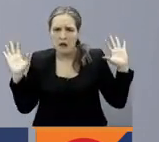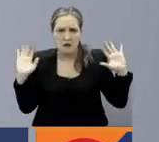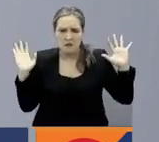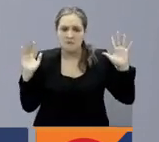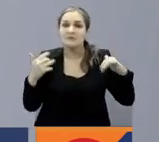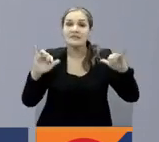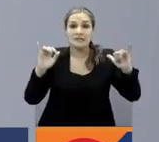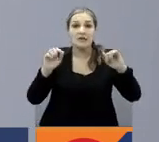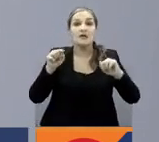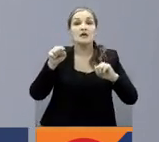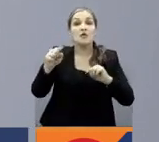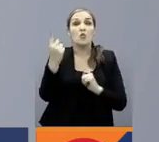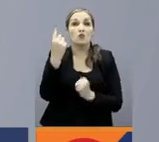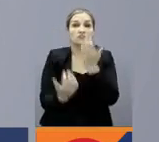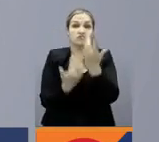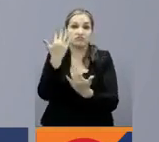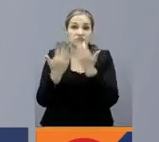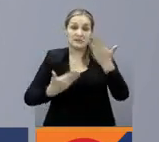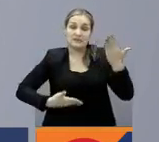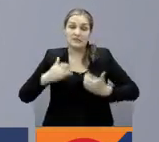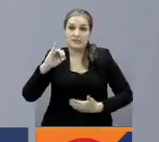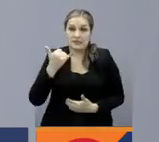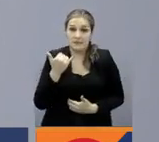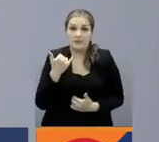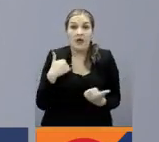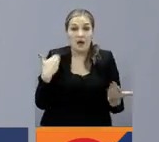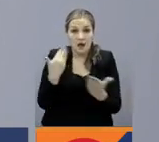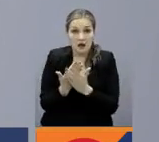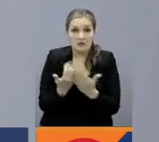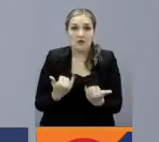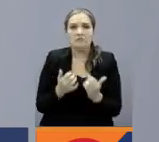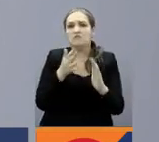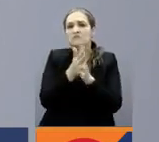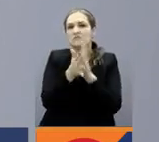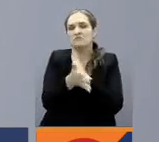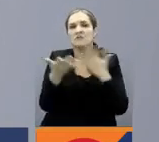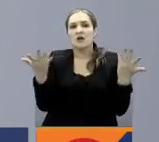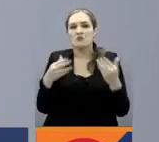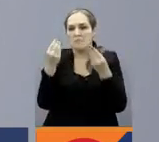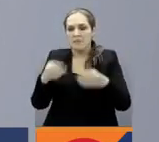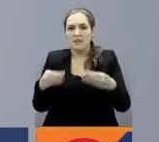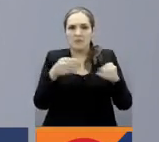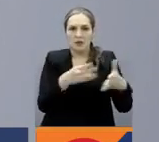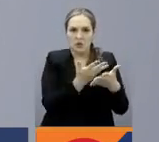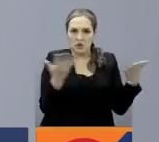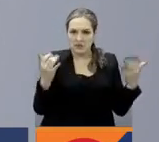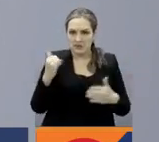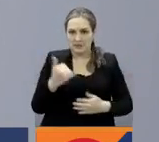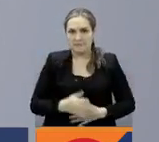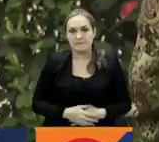en un establecimiento comercial. Hasta el momento, solo se reportan pérdidas materiales.